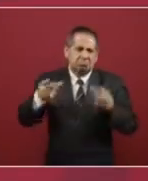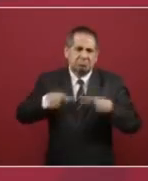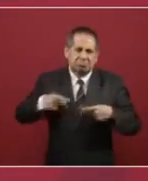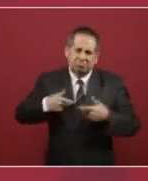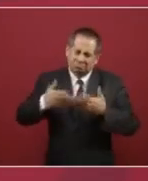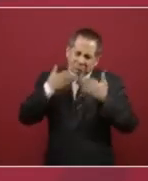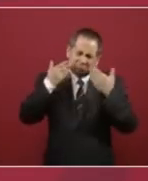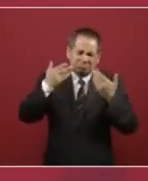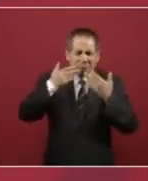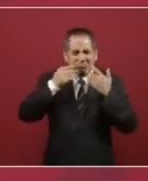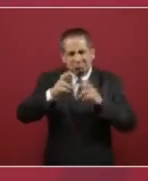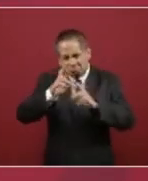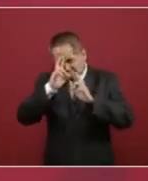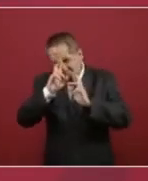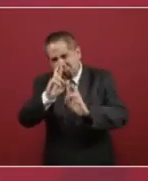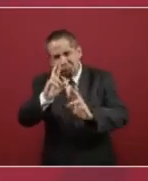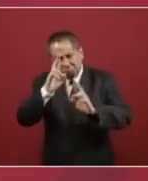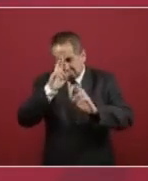respetuosa